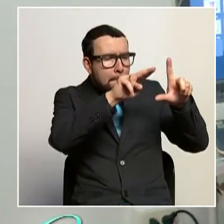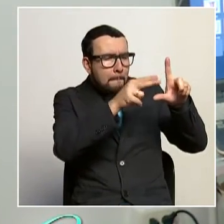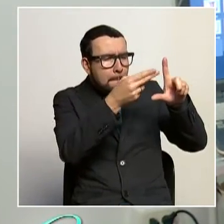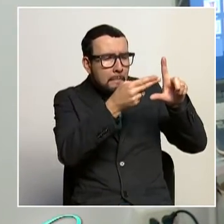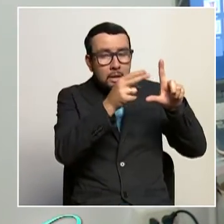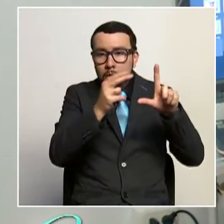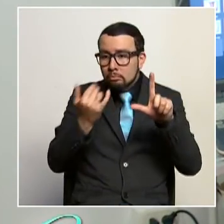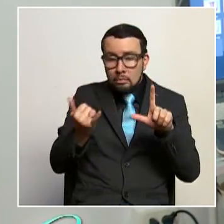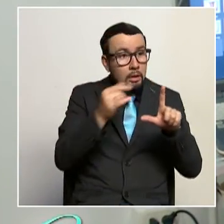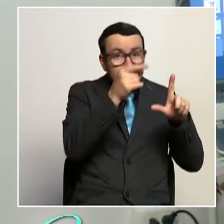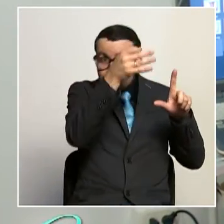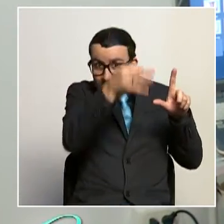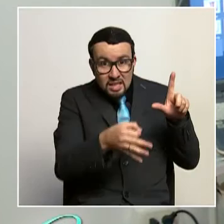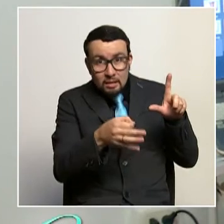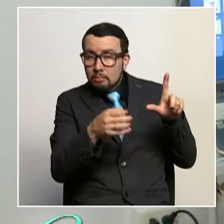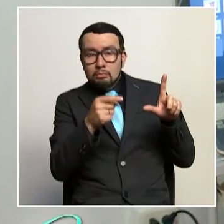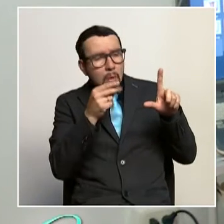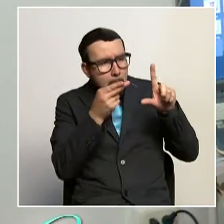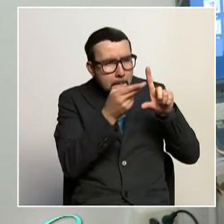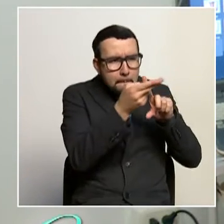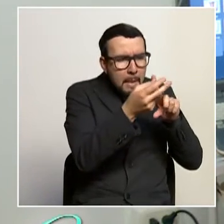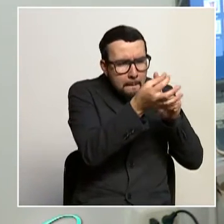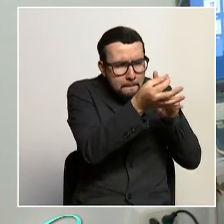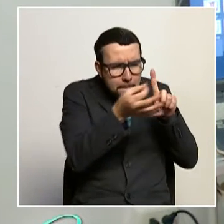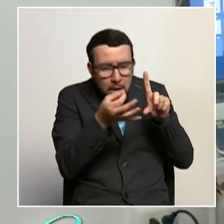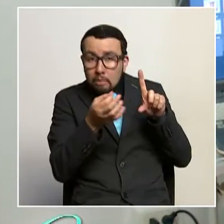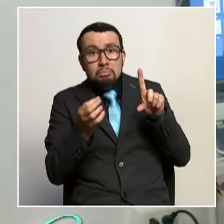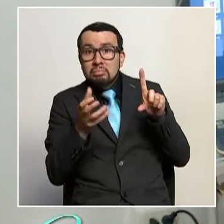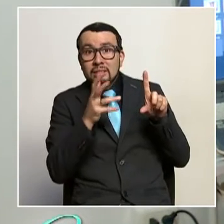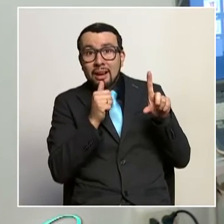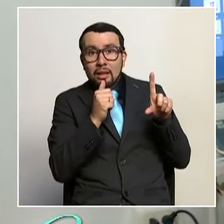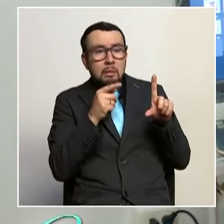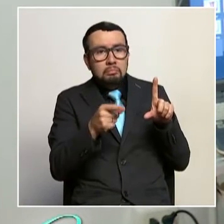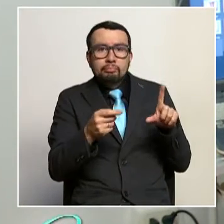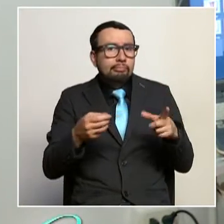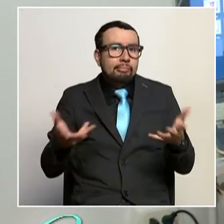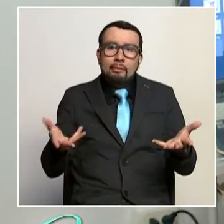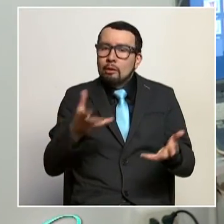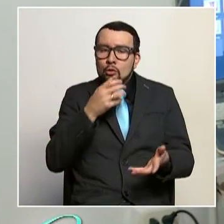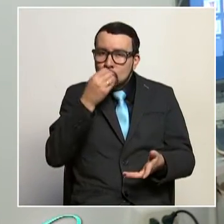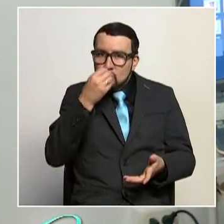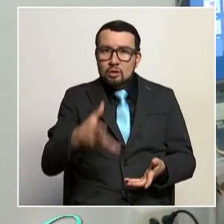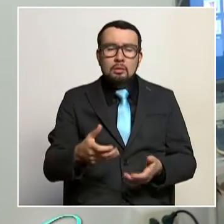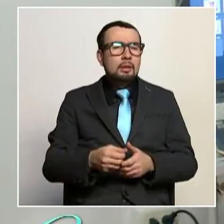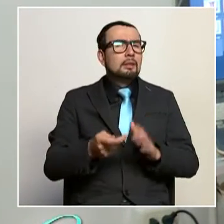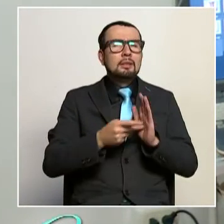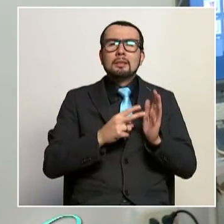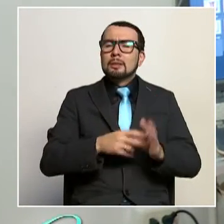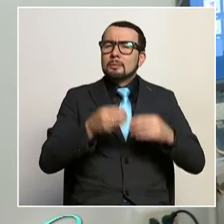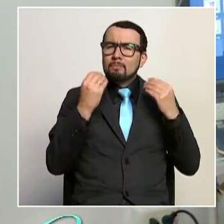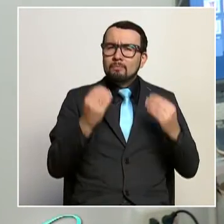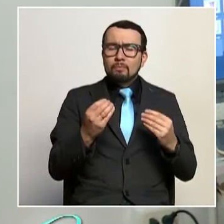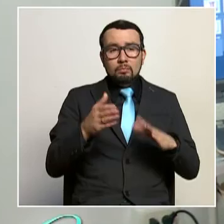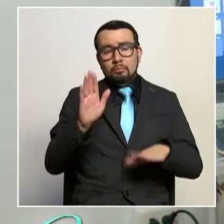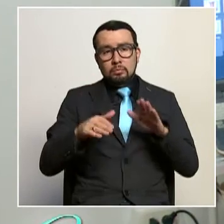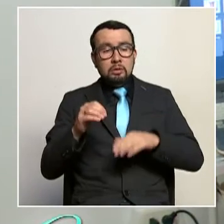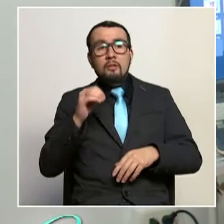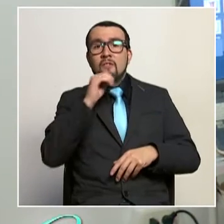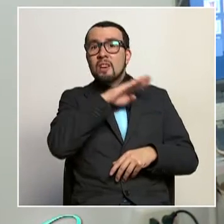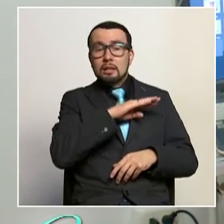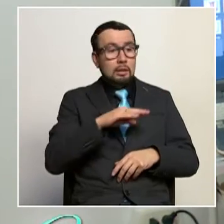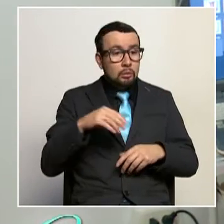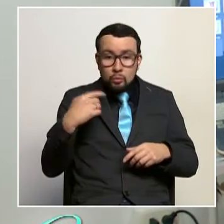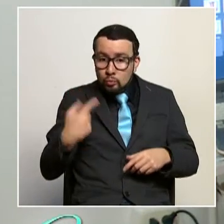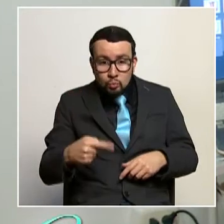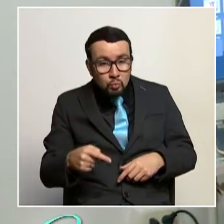la muestra de donde es o en la profundidad en la que está, pues nunca se hizo el diagnóstico. Por eso tantas citologías salen con falsos negativos, o sea que